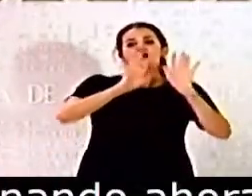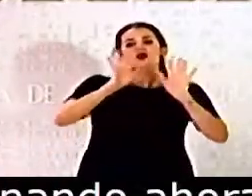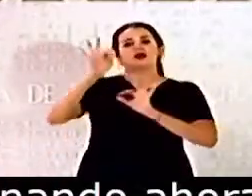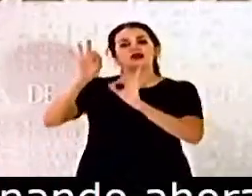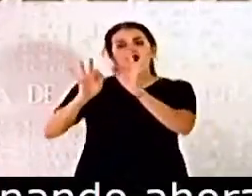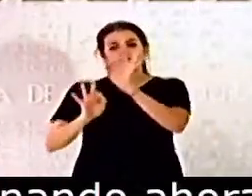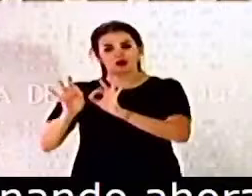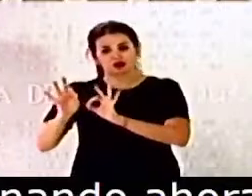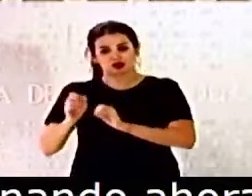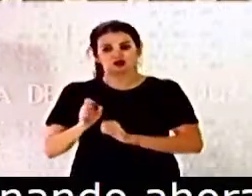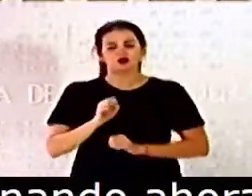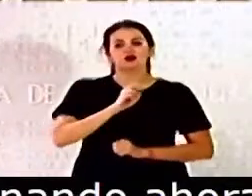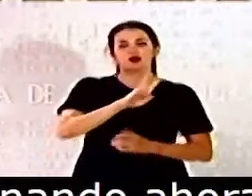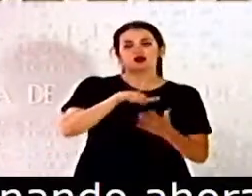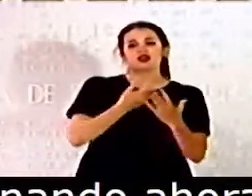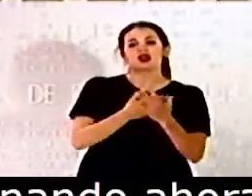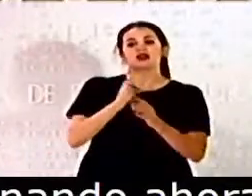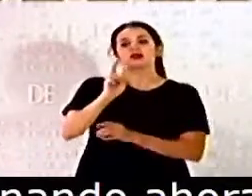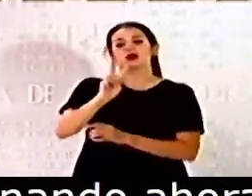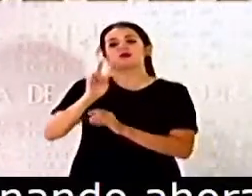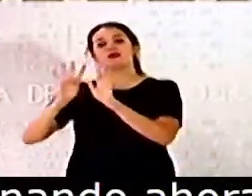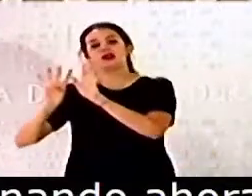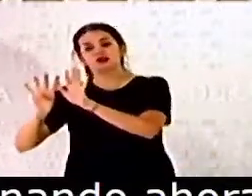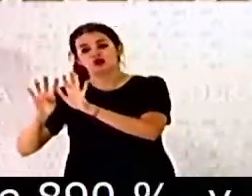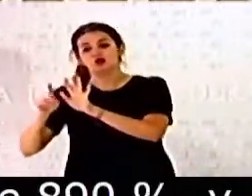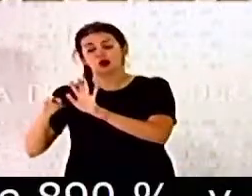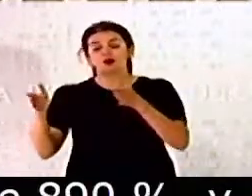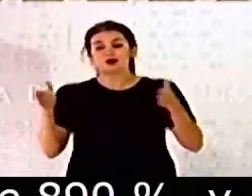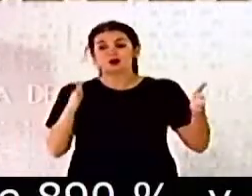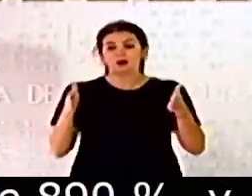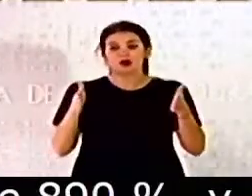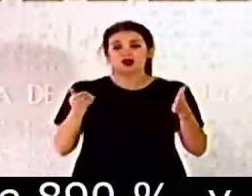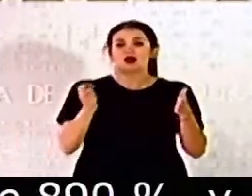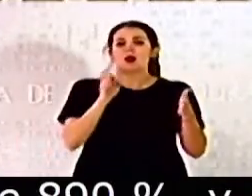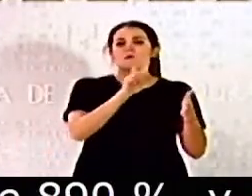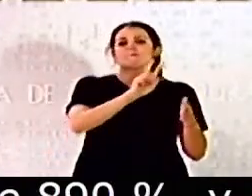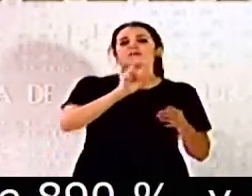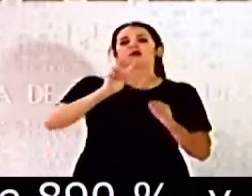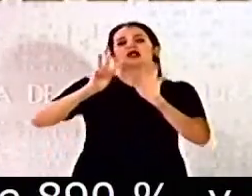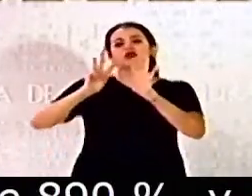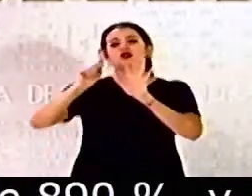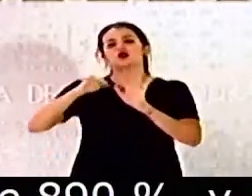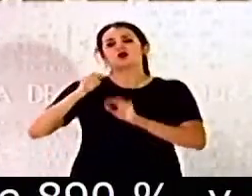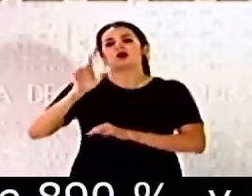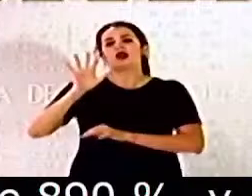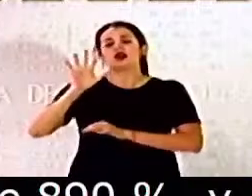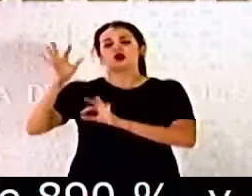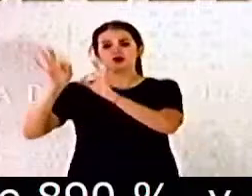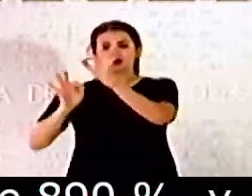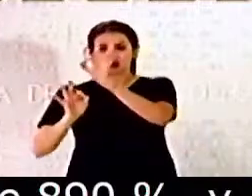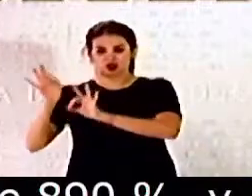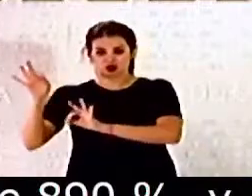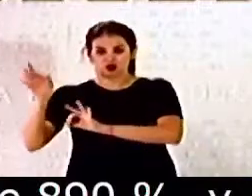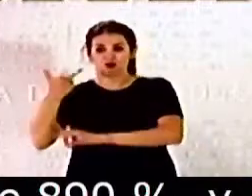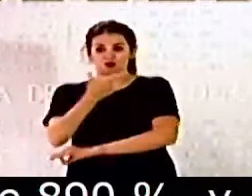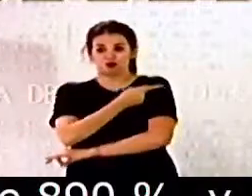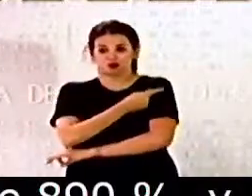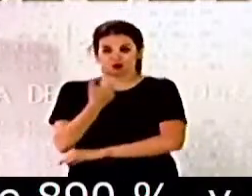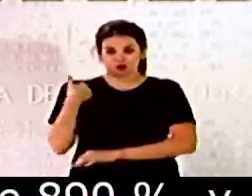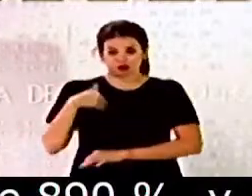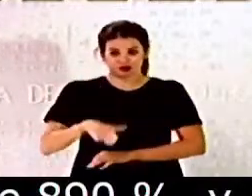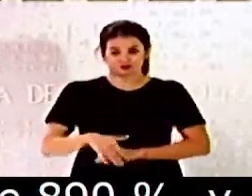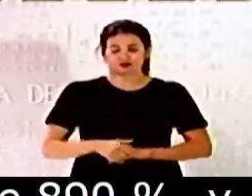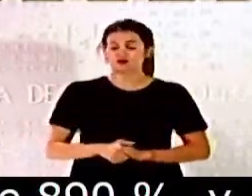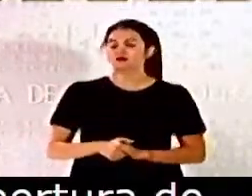Y en el grupo de 12 a 29 años estamos con una tasa de cobertura del 28,15%. Esto ya saben que se está